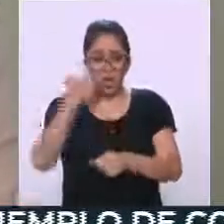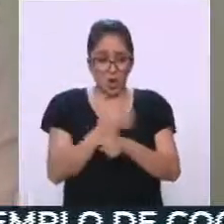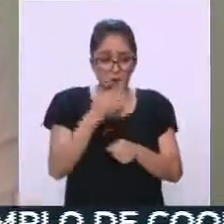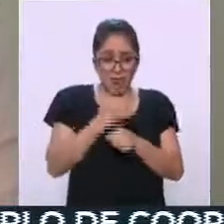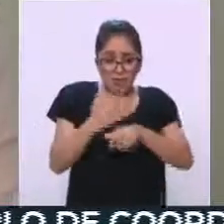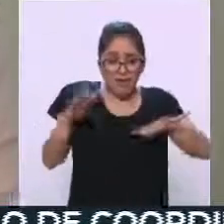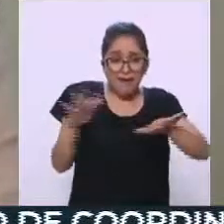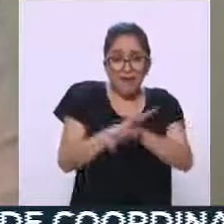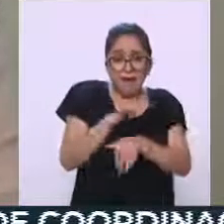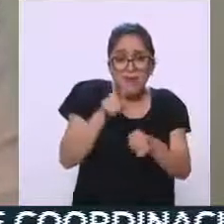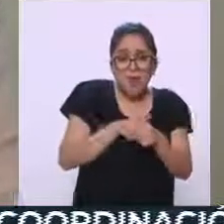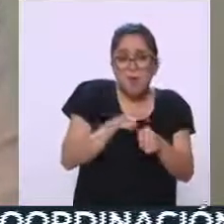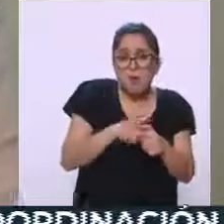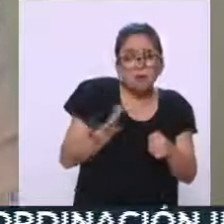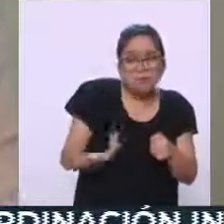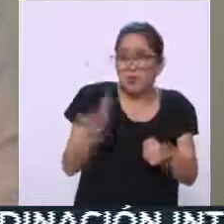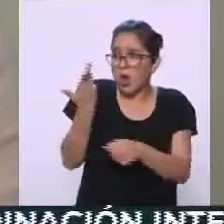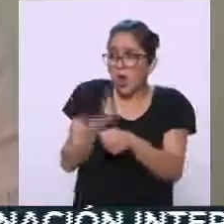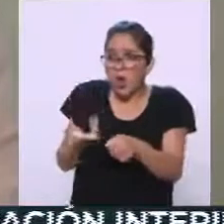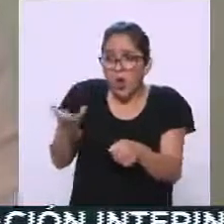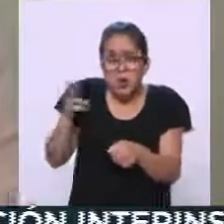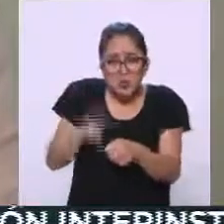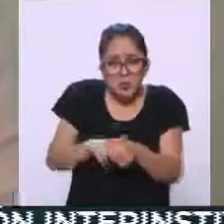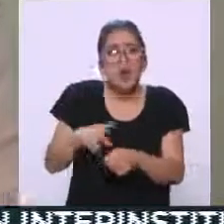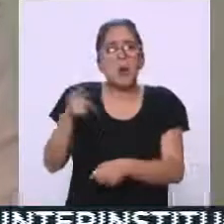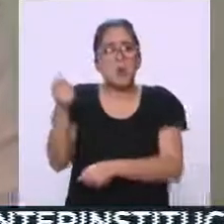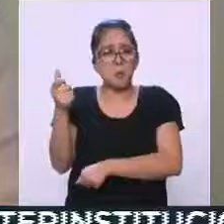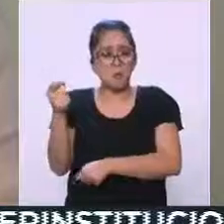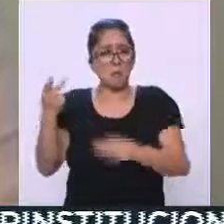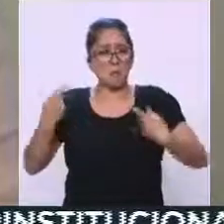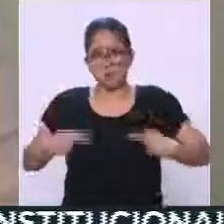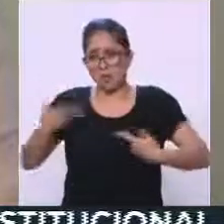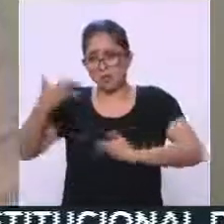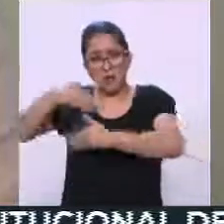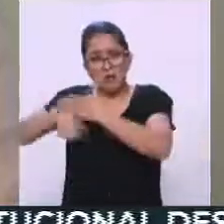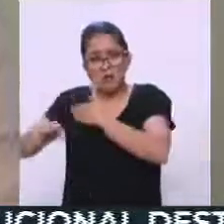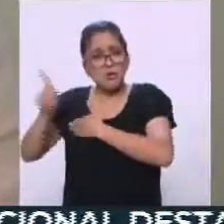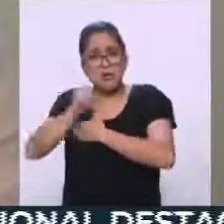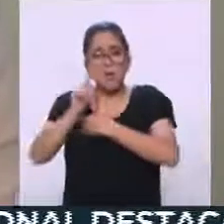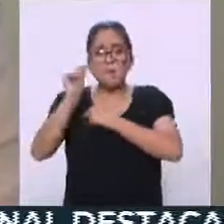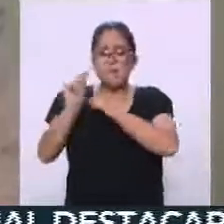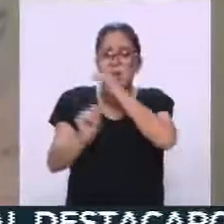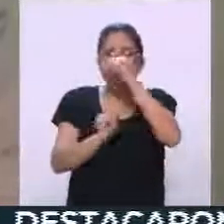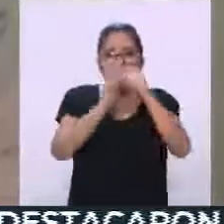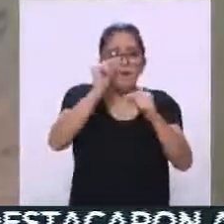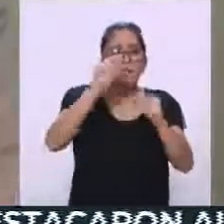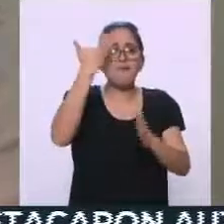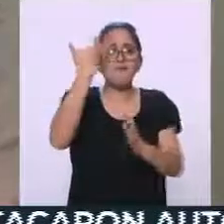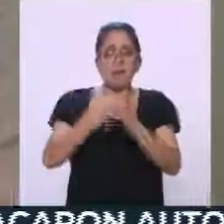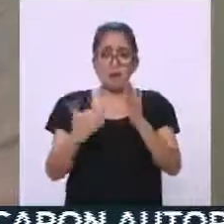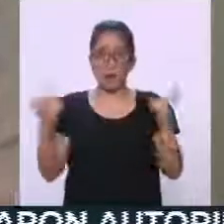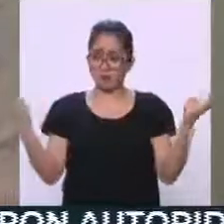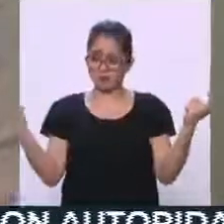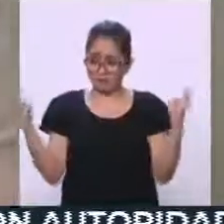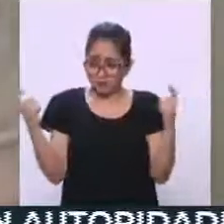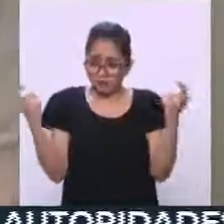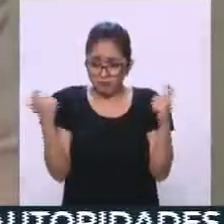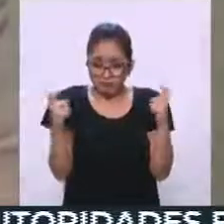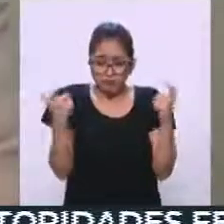semáforo. Las hospitalizaciones, si bien son bajas, aquí lo que importa es la tendencia, y no estamos viendo una reducción en el número